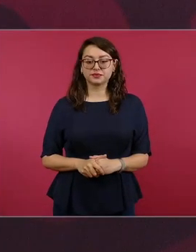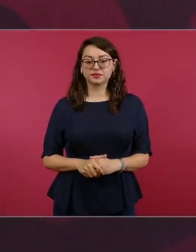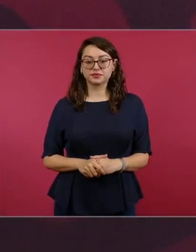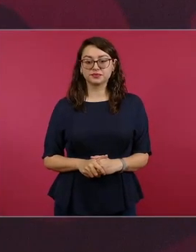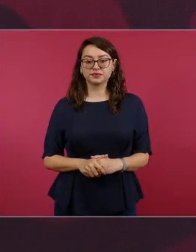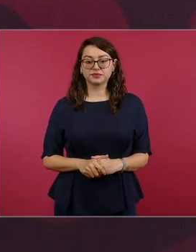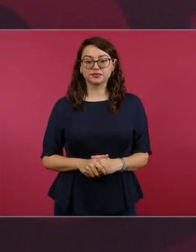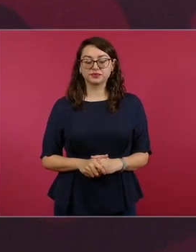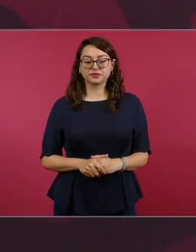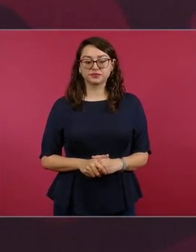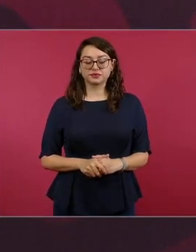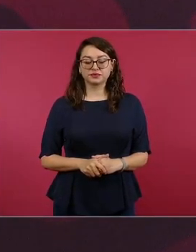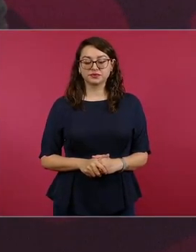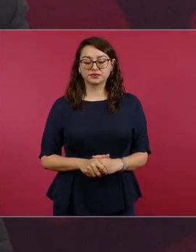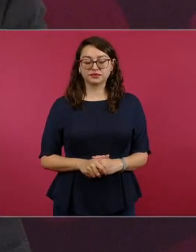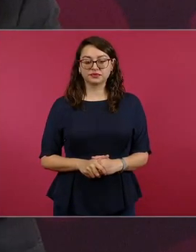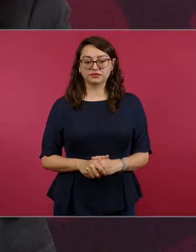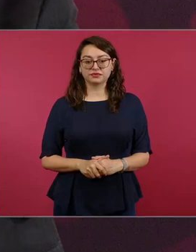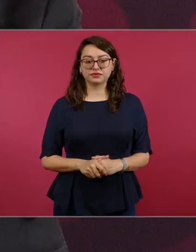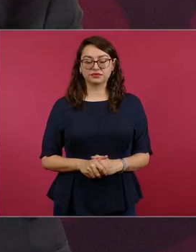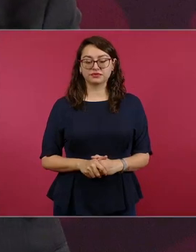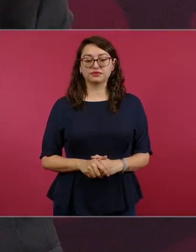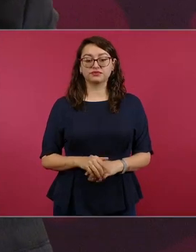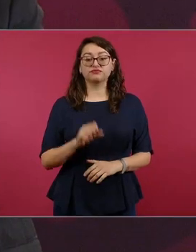Esta misma periodista